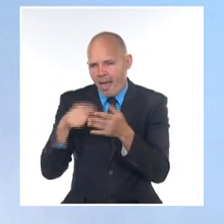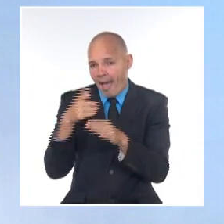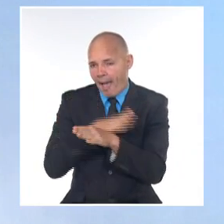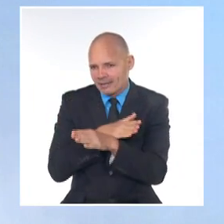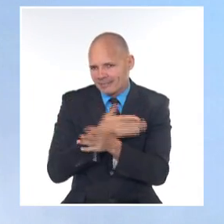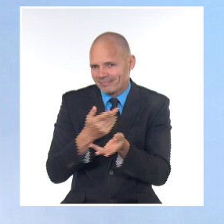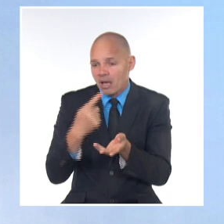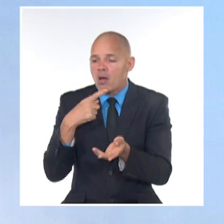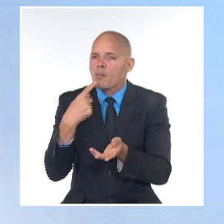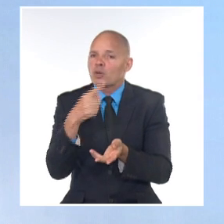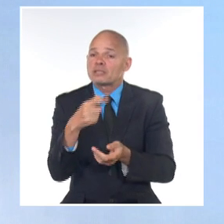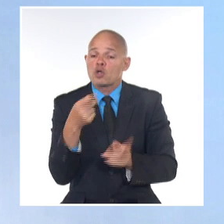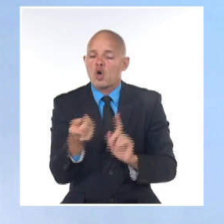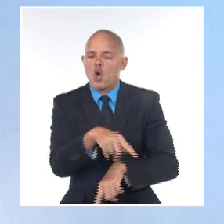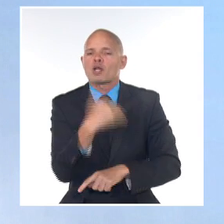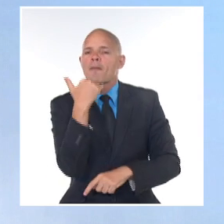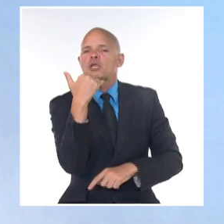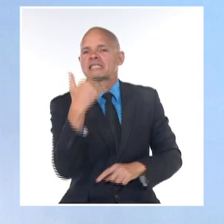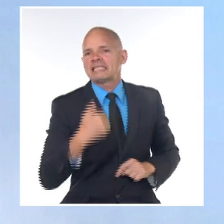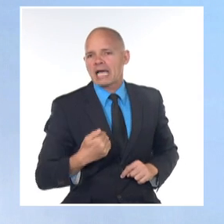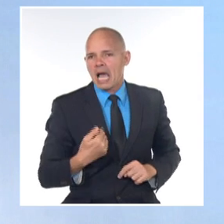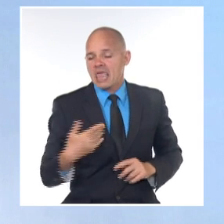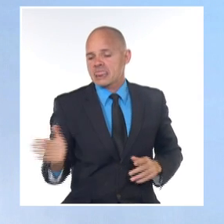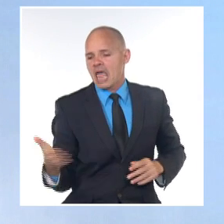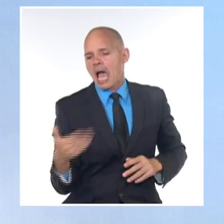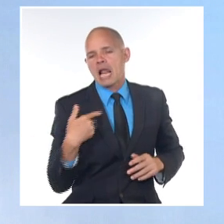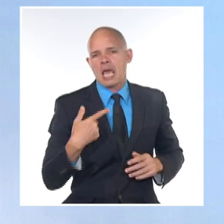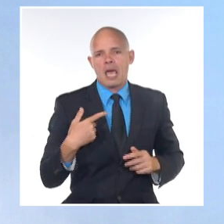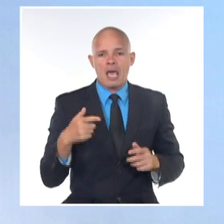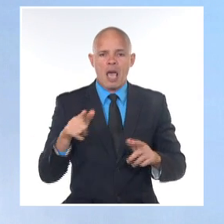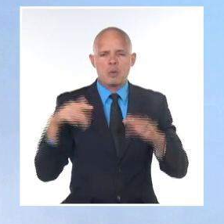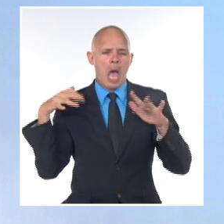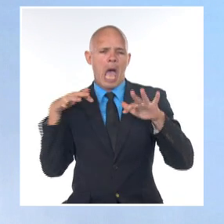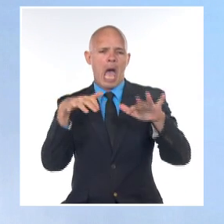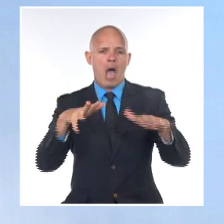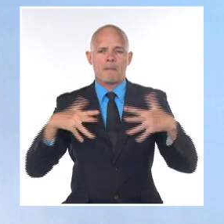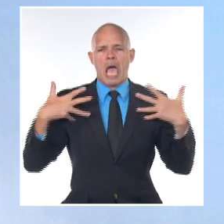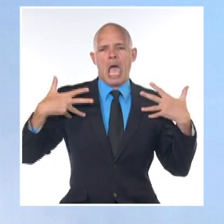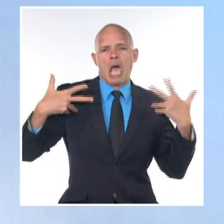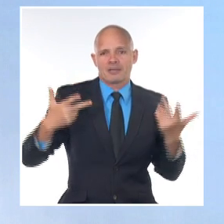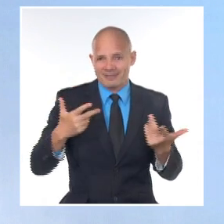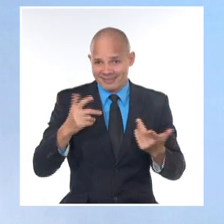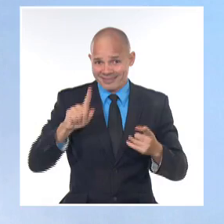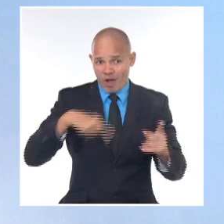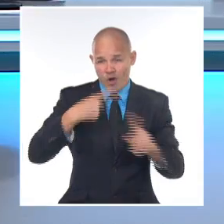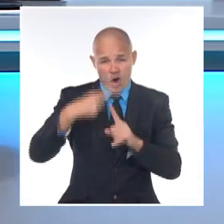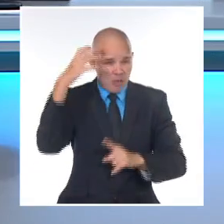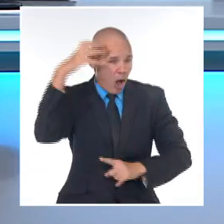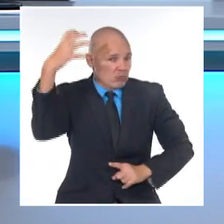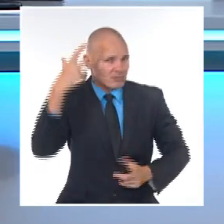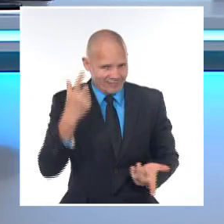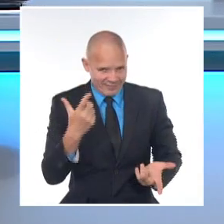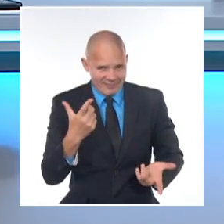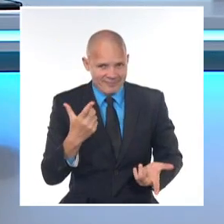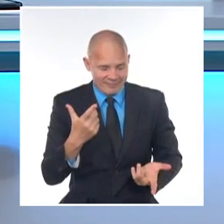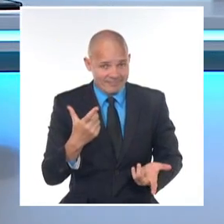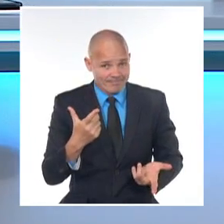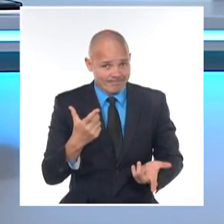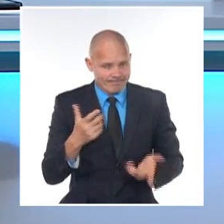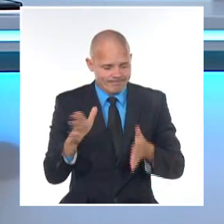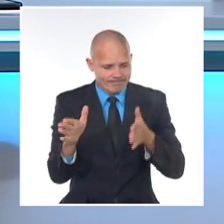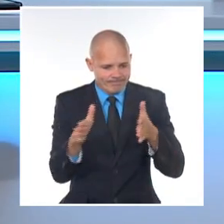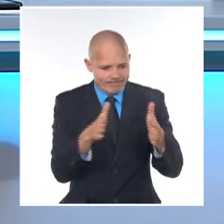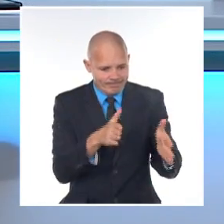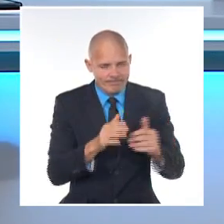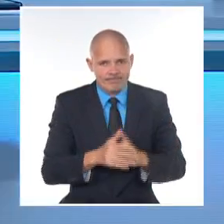ya eso tipificaría un delito de sedición. sedición. Es correcto. Vamos a ver, vamos a buscarlo en el código, pero ya estamos hablando de un delito, una entidad mucho mayor,